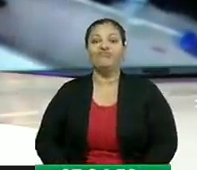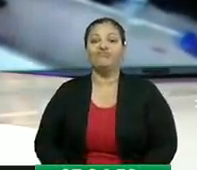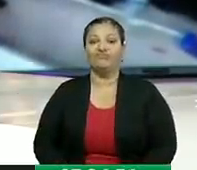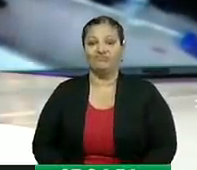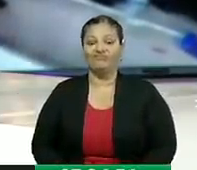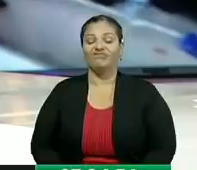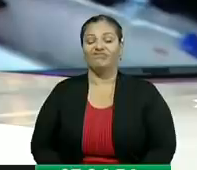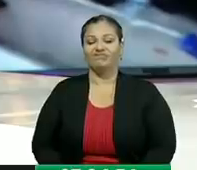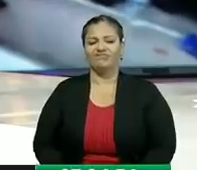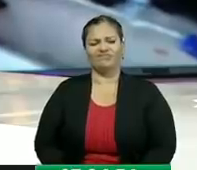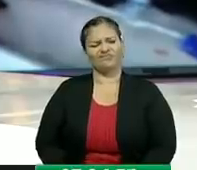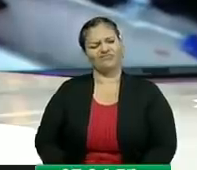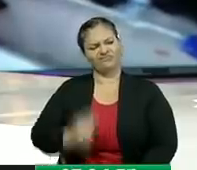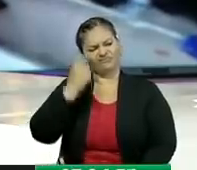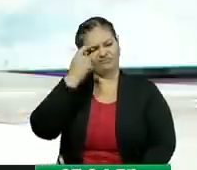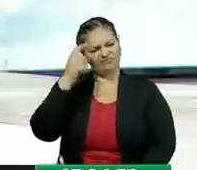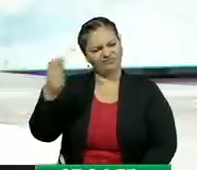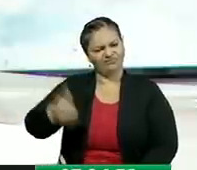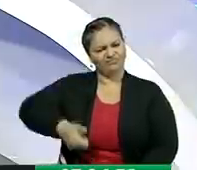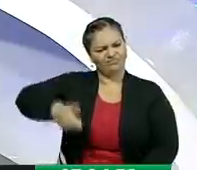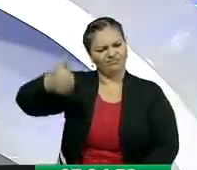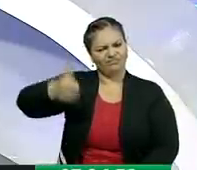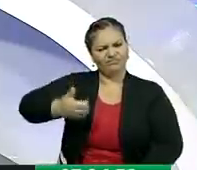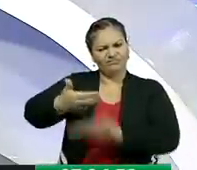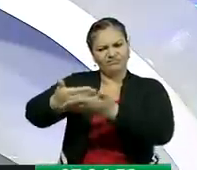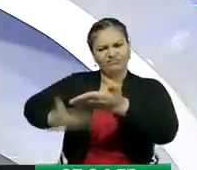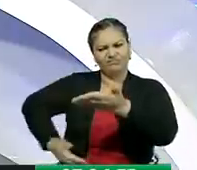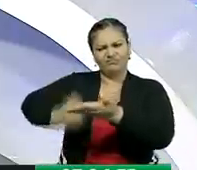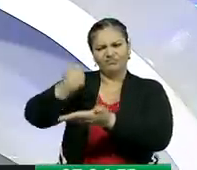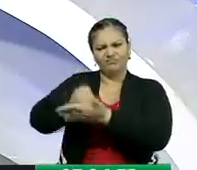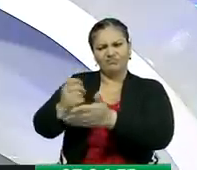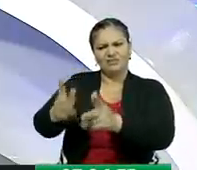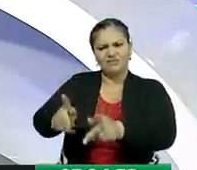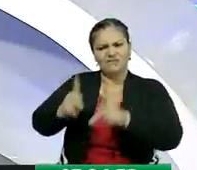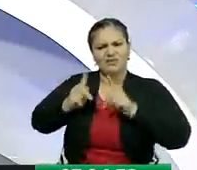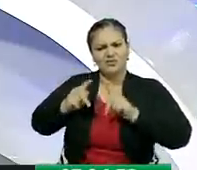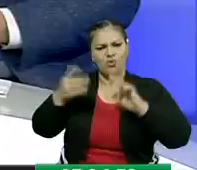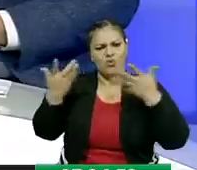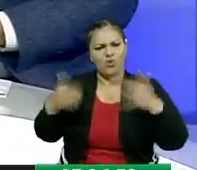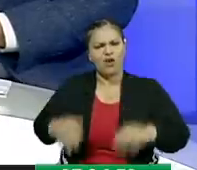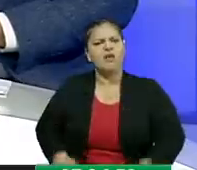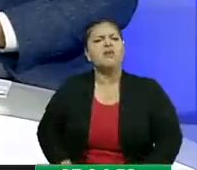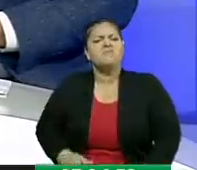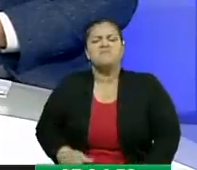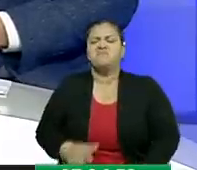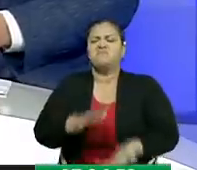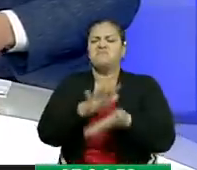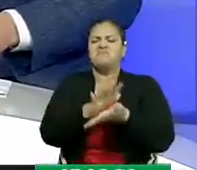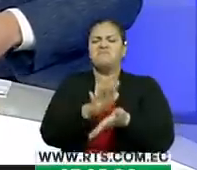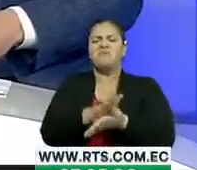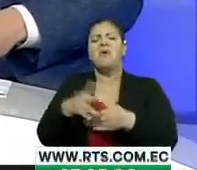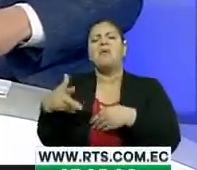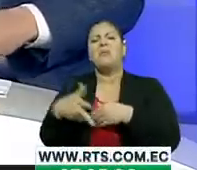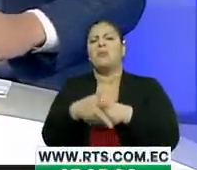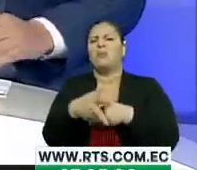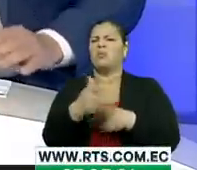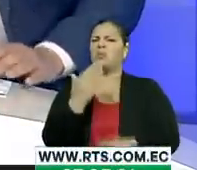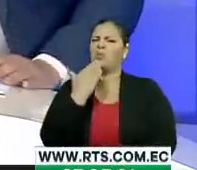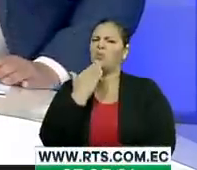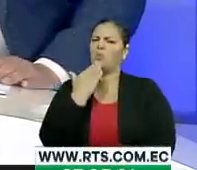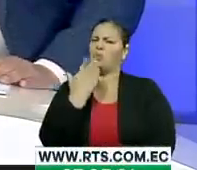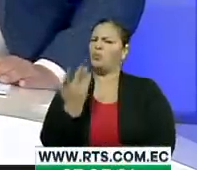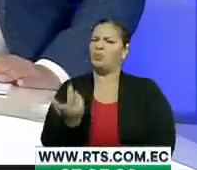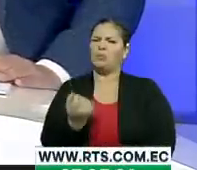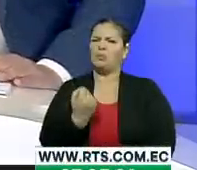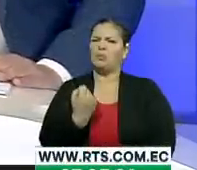perímetro de la provincia del Guayas? Claro que sí, muy bien, vamos a estar, tenemos de inmediato, a propósito de lo que estábamos hablando,